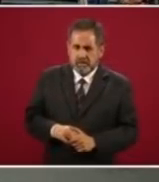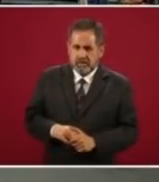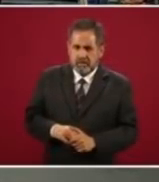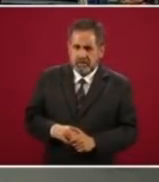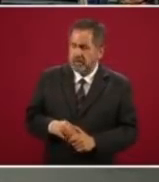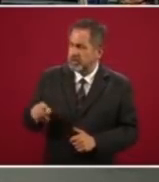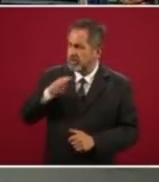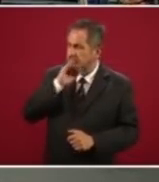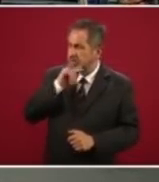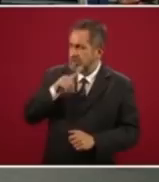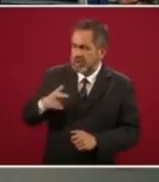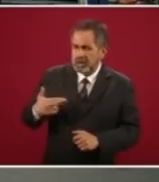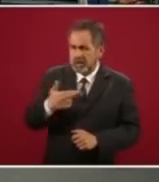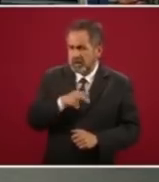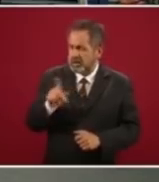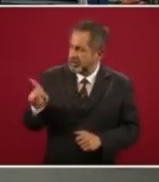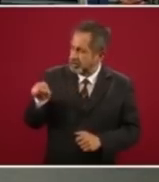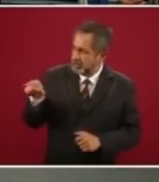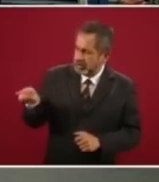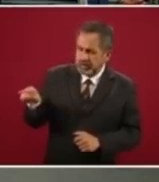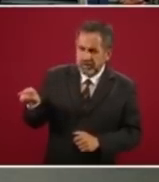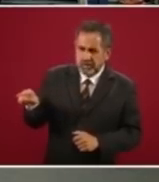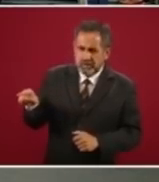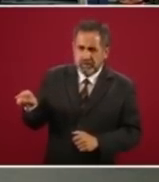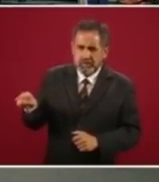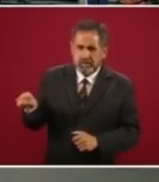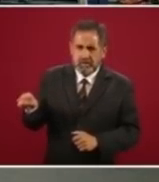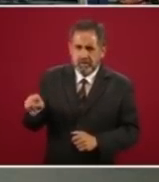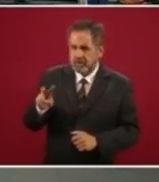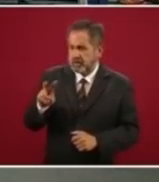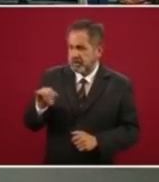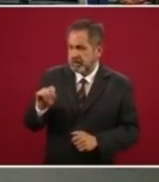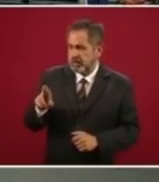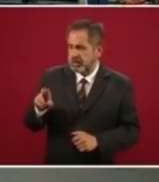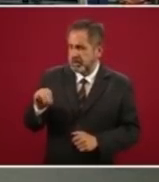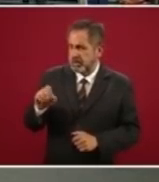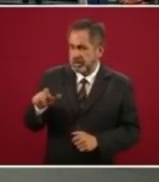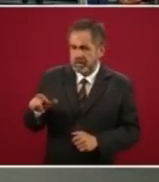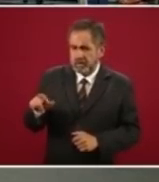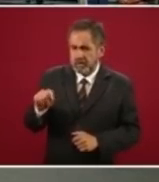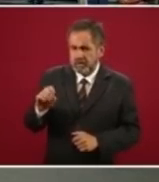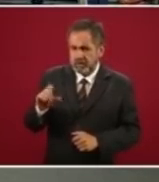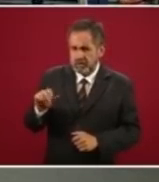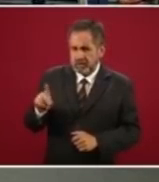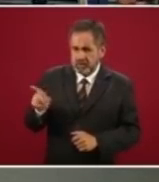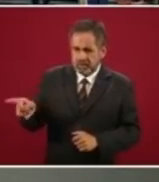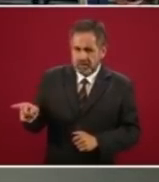la contaminación del río, lo de Víctor Manuel Toledo.